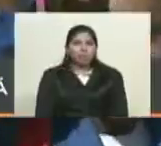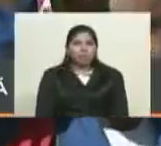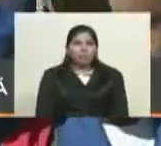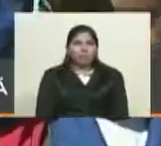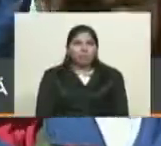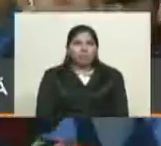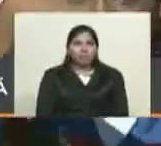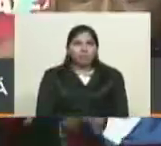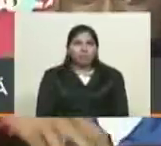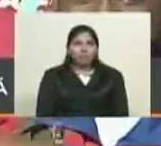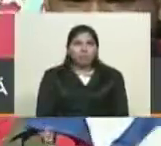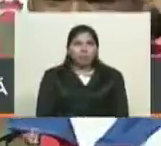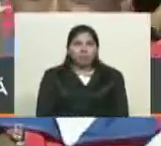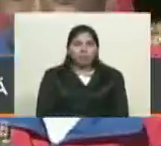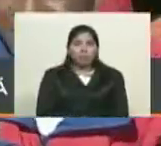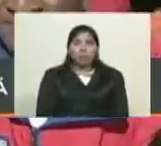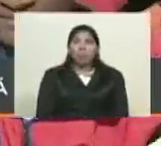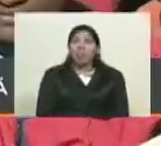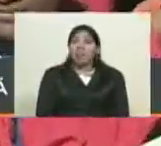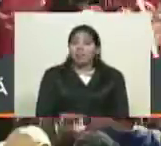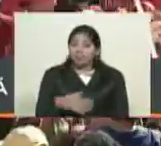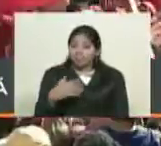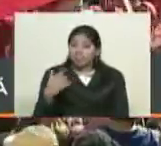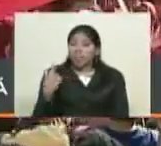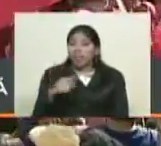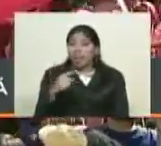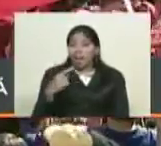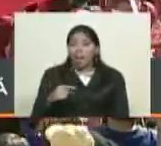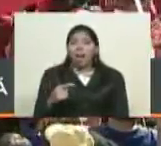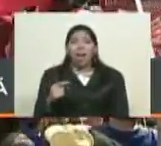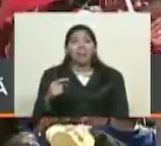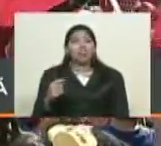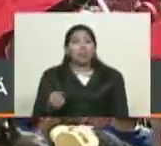Nuevas y buenas sorpresas vienen en el carné de la patria.